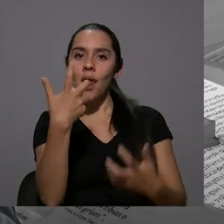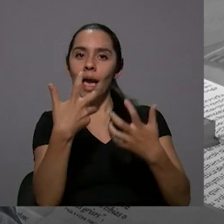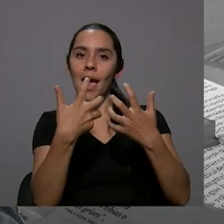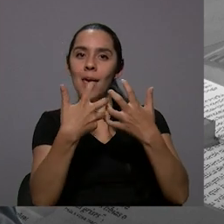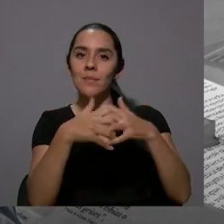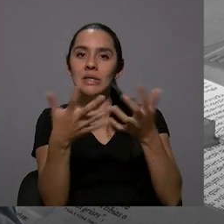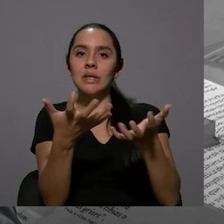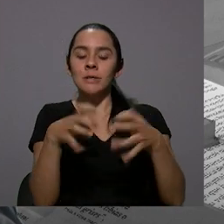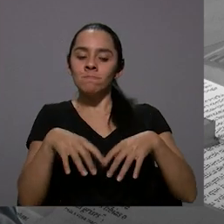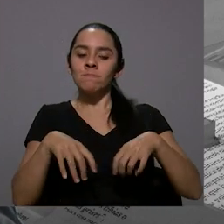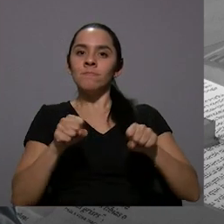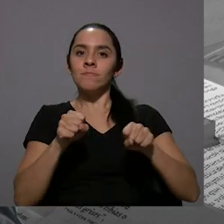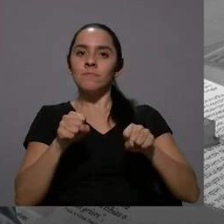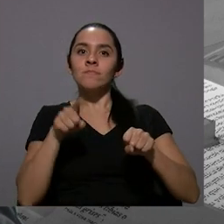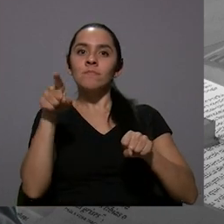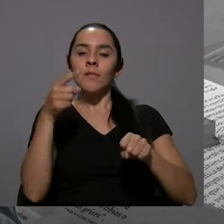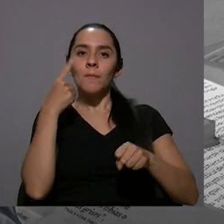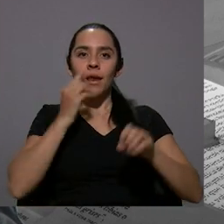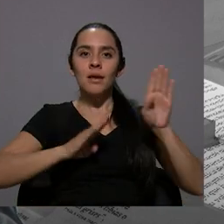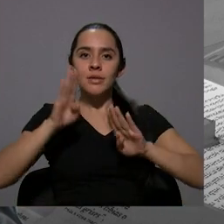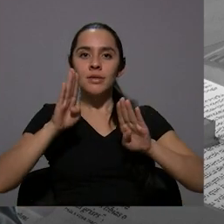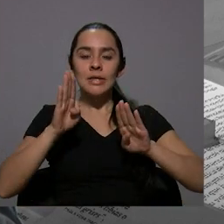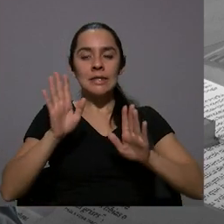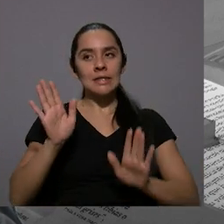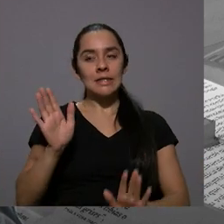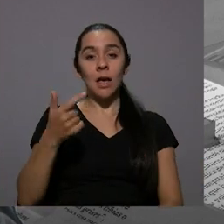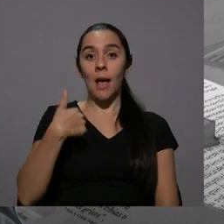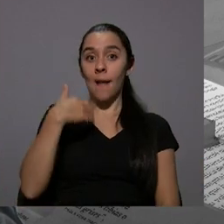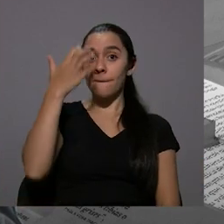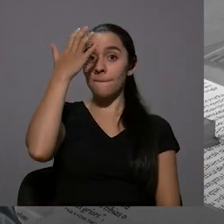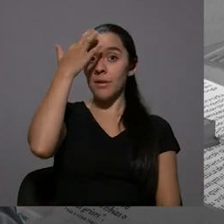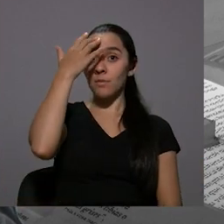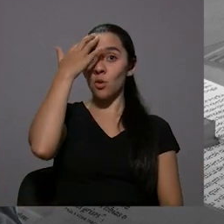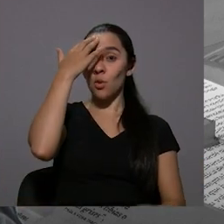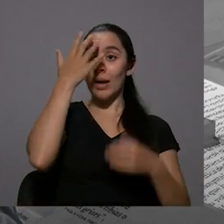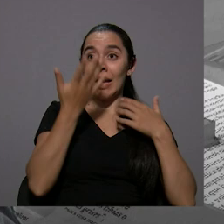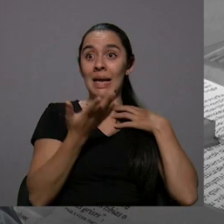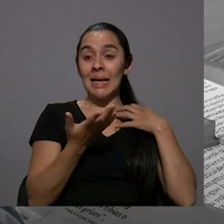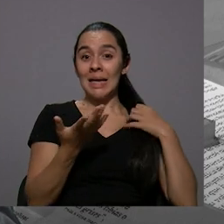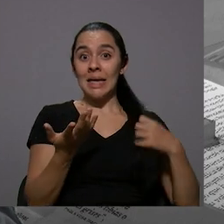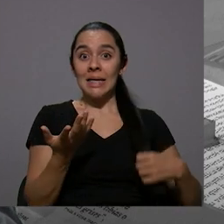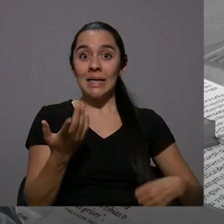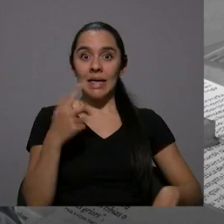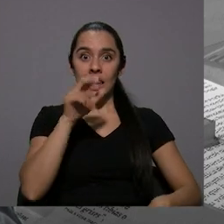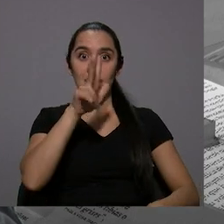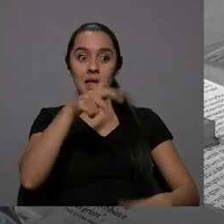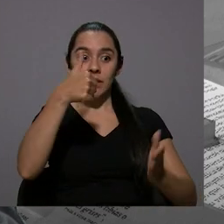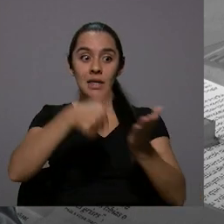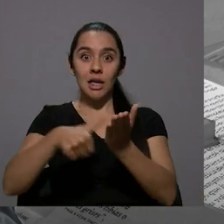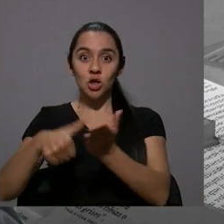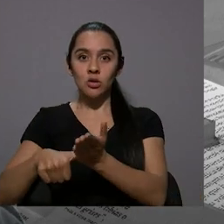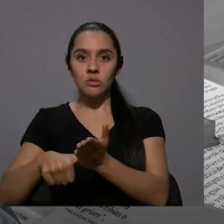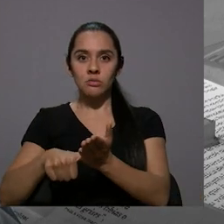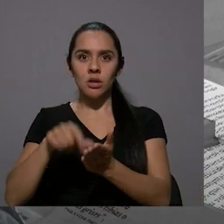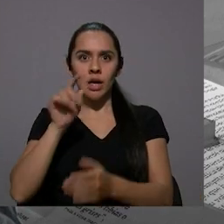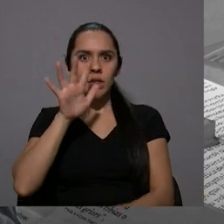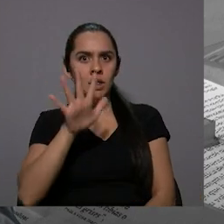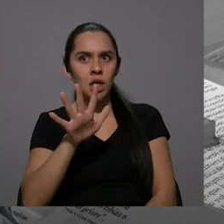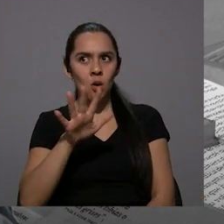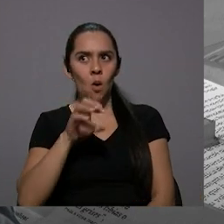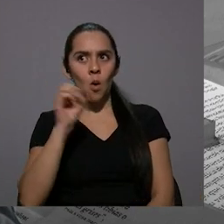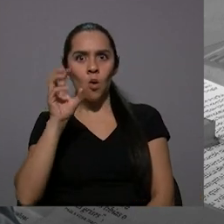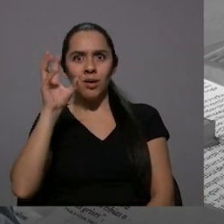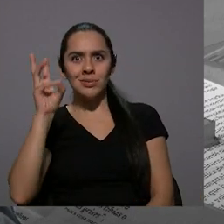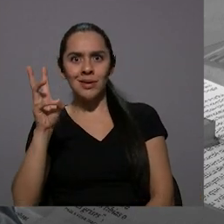empresa tuvimos que quiso asumir el reto A mí me preocupa que si en vez de ser tres elecciones sean cinco o